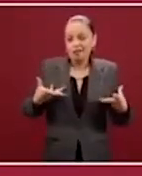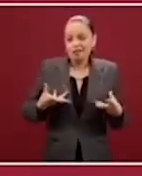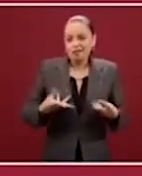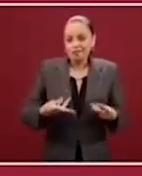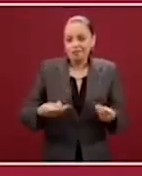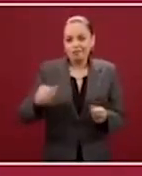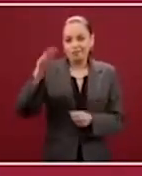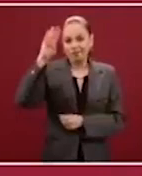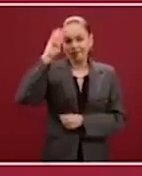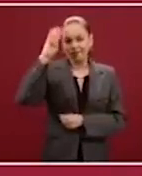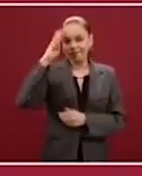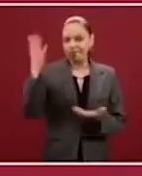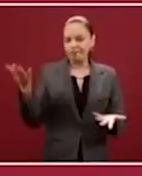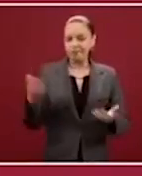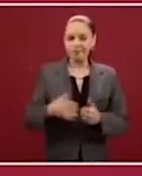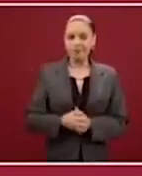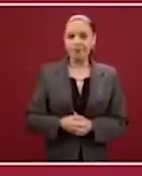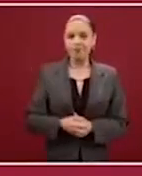la prepotencia,